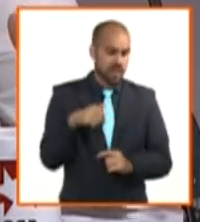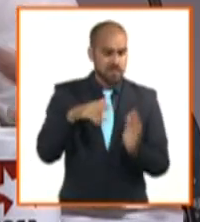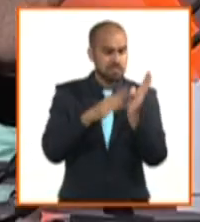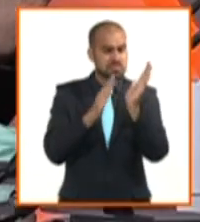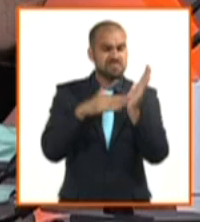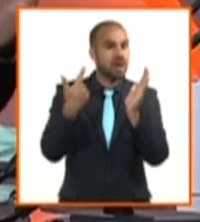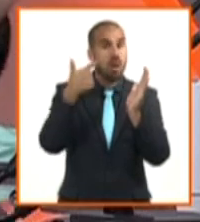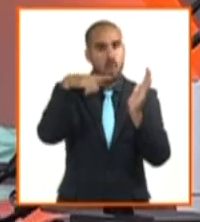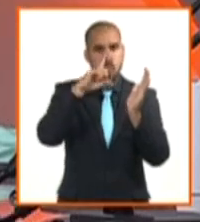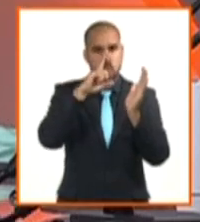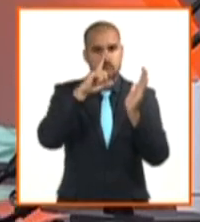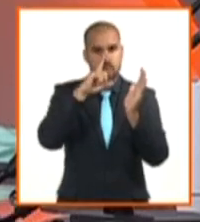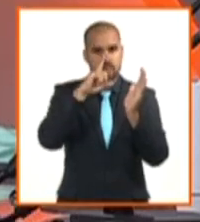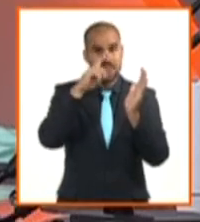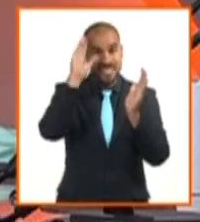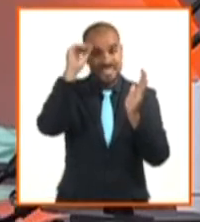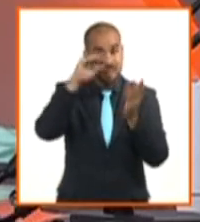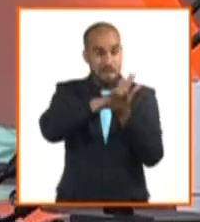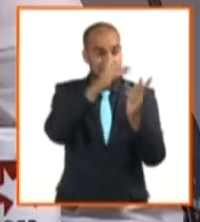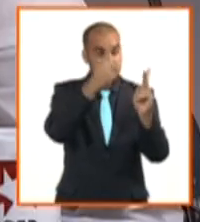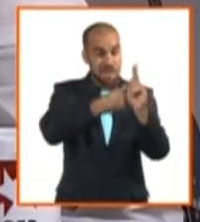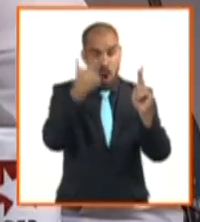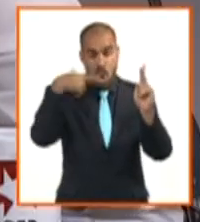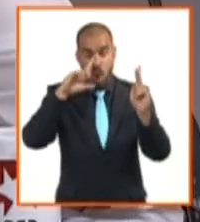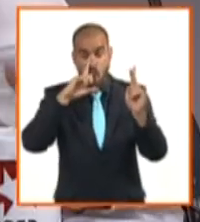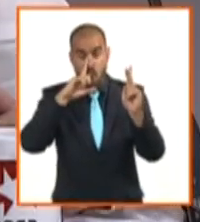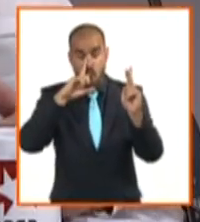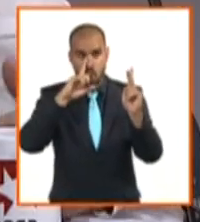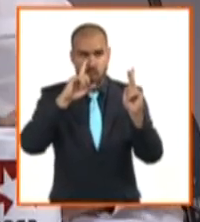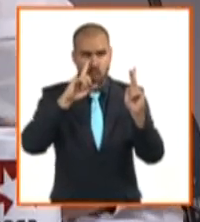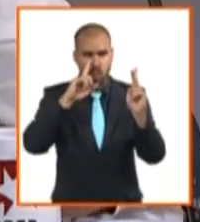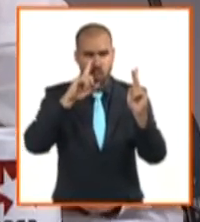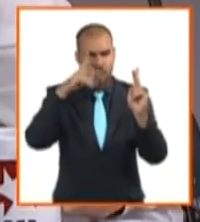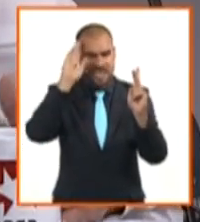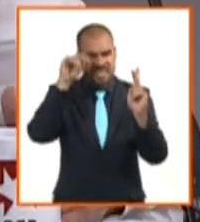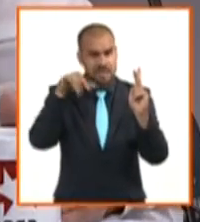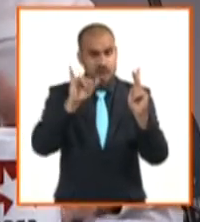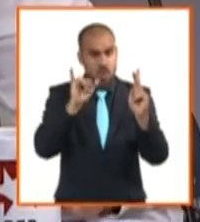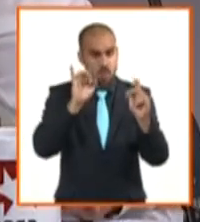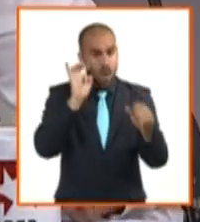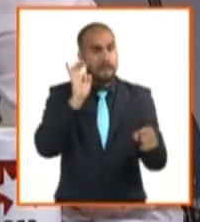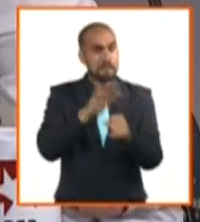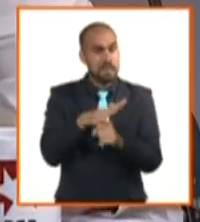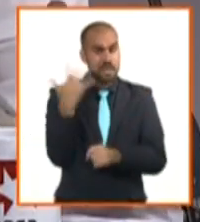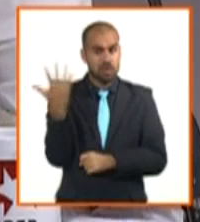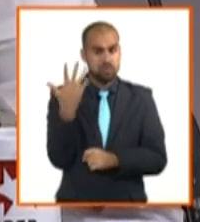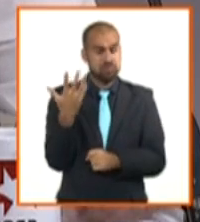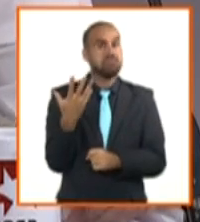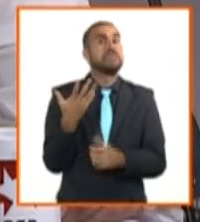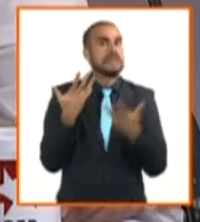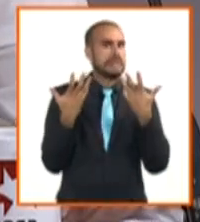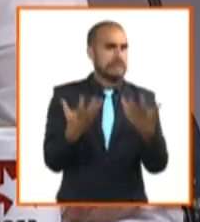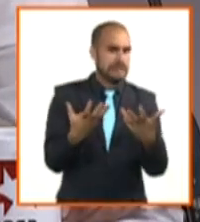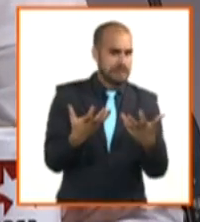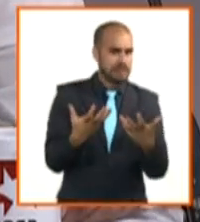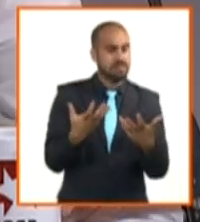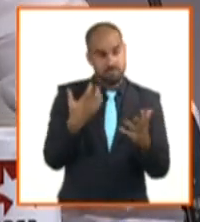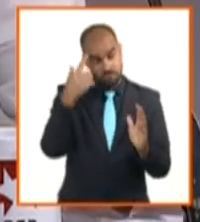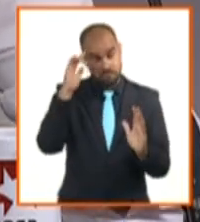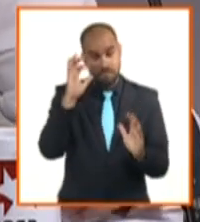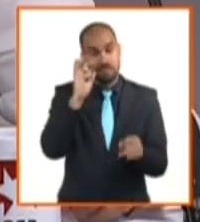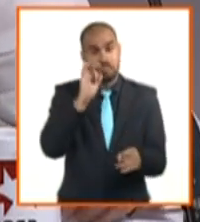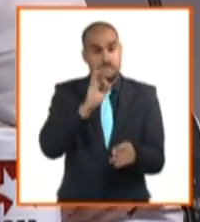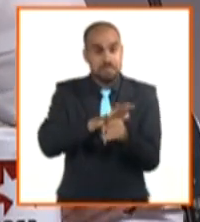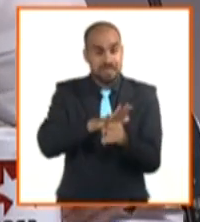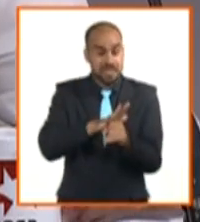activa junio exactamente se había pronosticado que se activa todavía nos faltan muchos meses estamos solamente a unos días de a tres días de